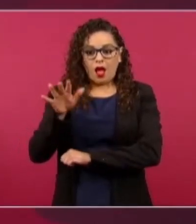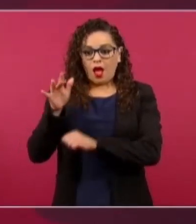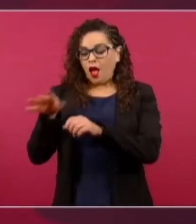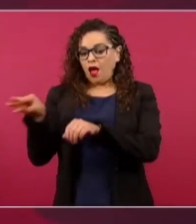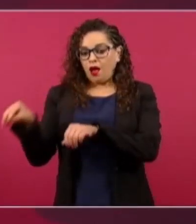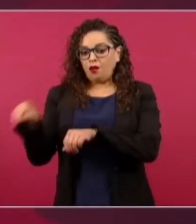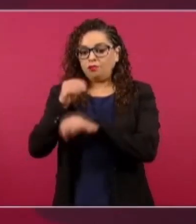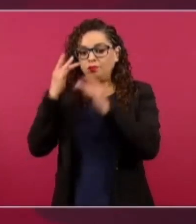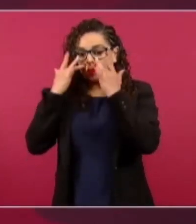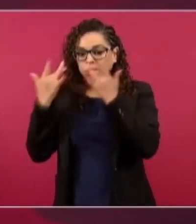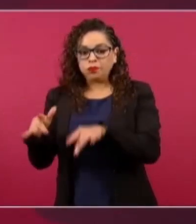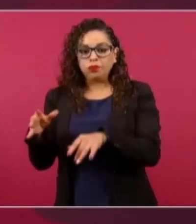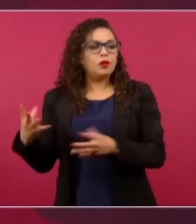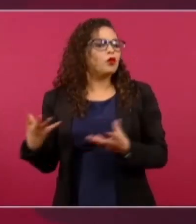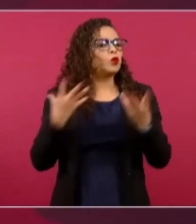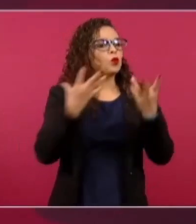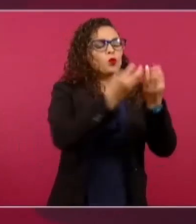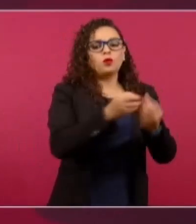Mola.